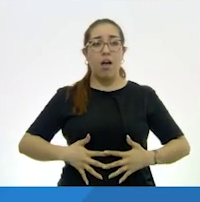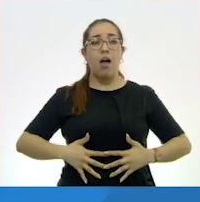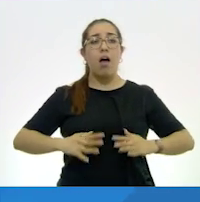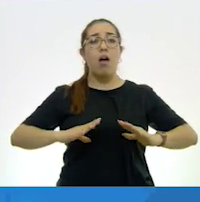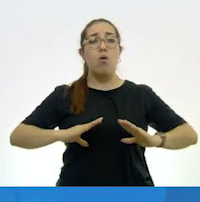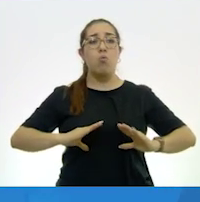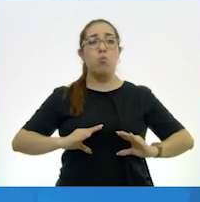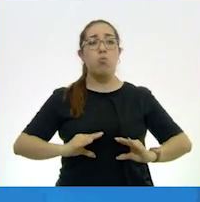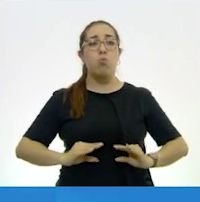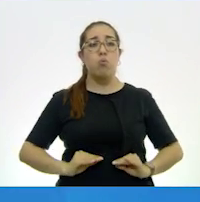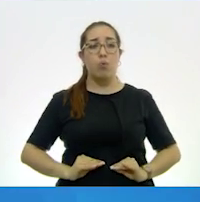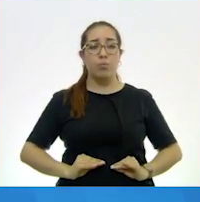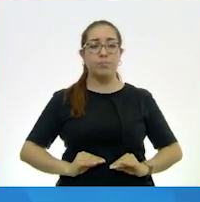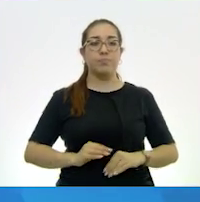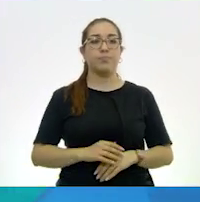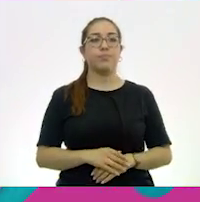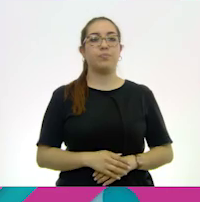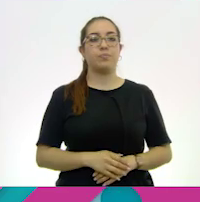el tracto digestivo.